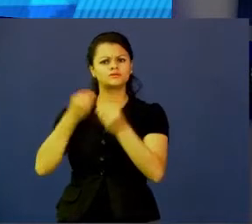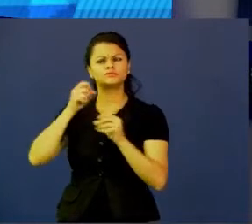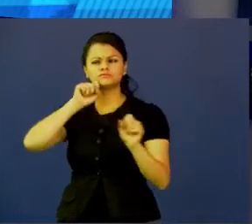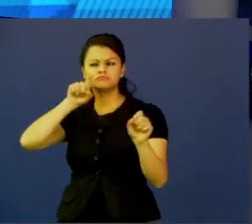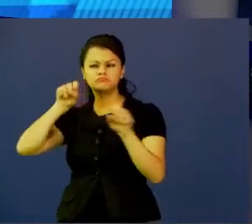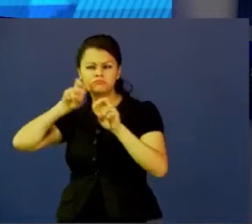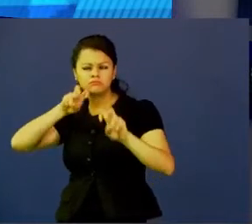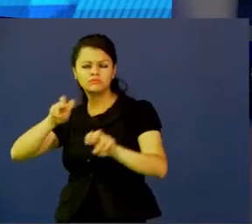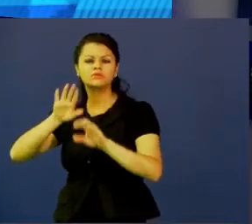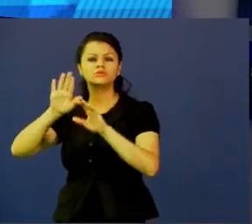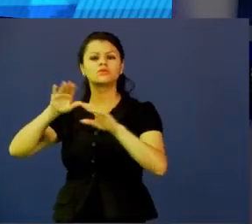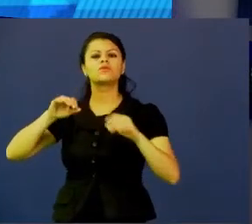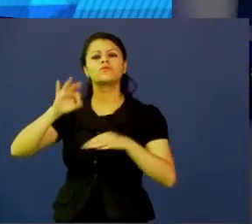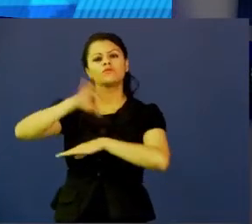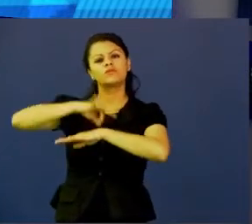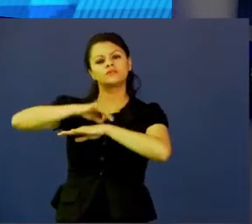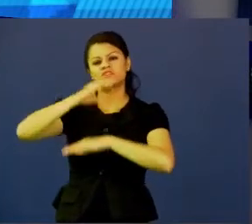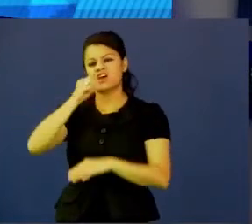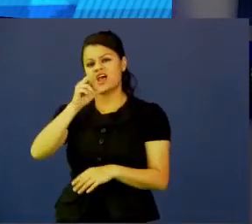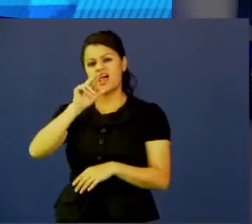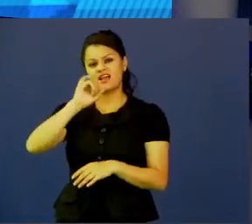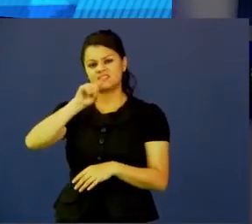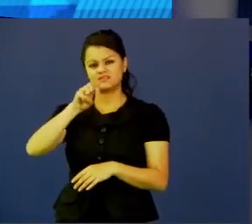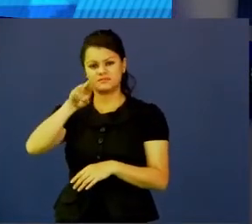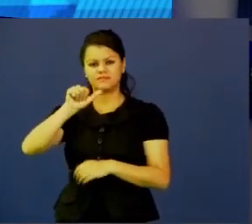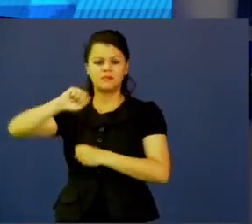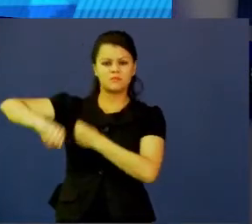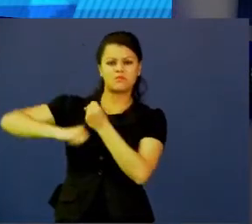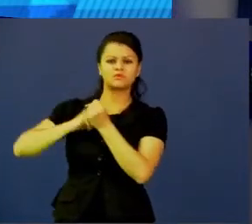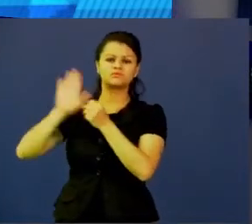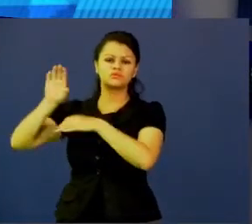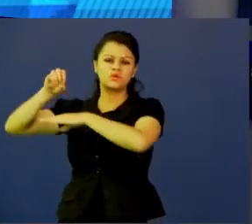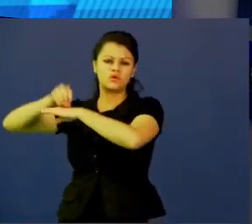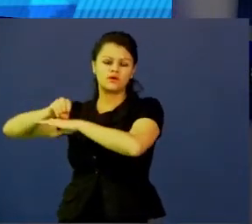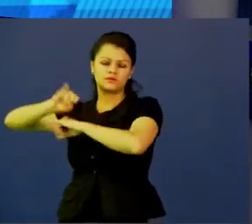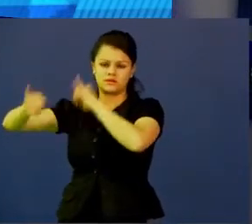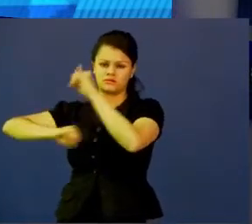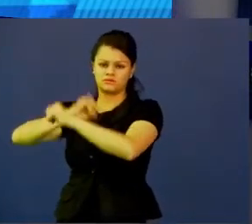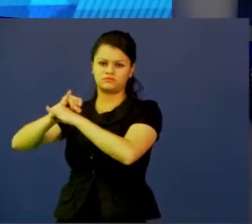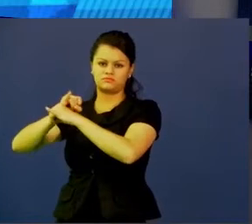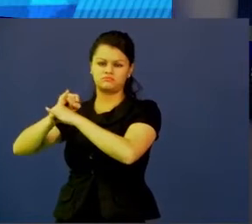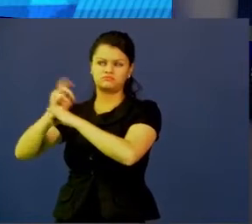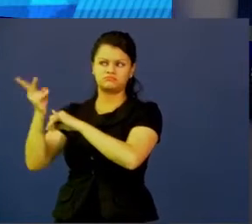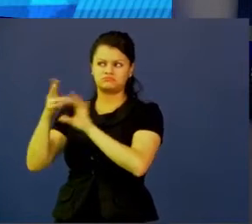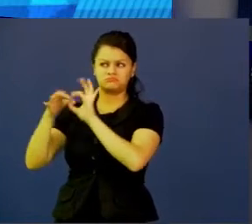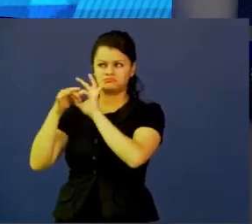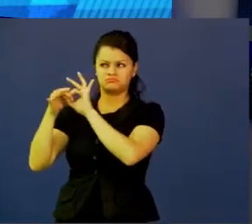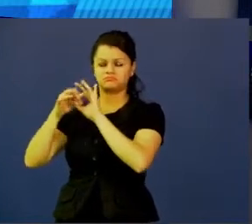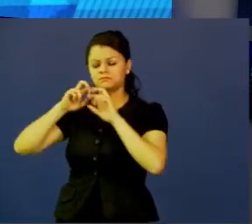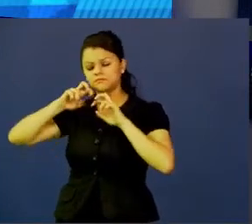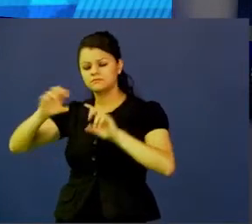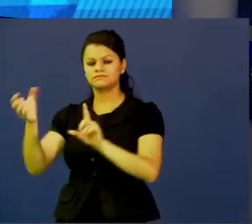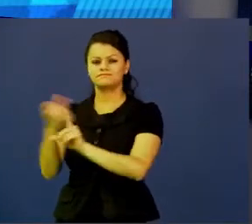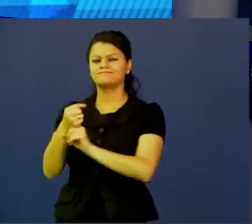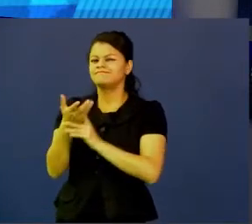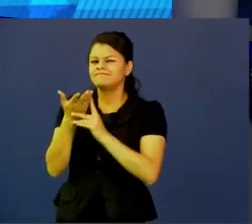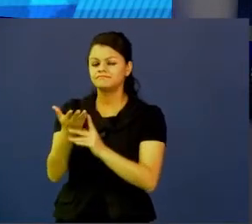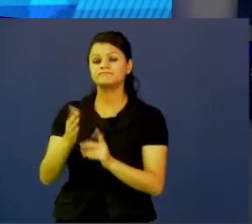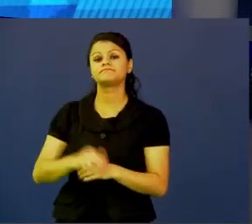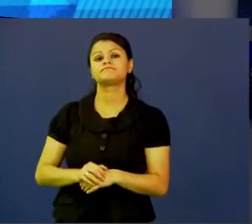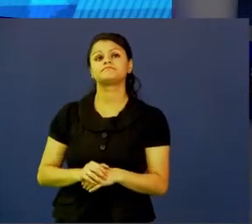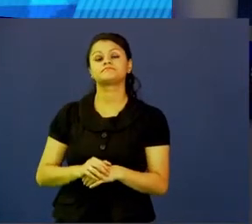Fundación Carisma con ayuda de un organismo internacional que nos contaba lo siguiente: las mujeres estamos usando más